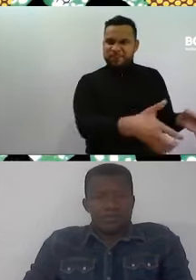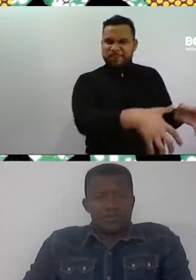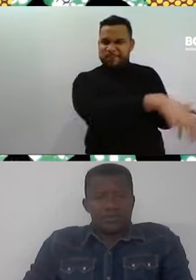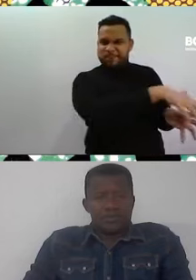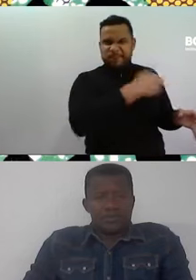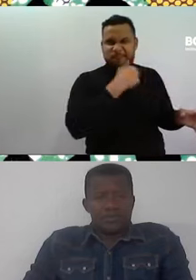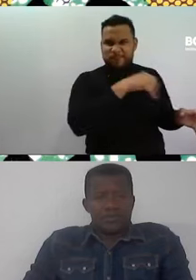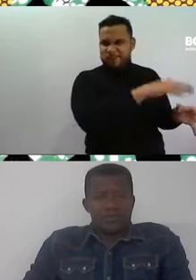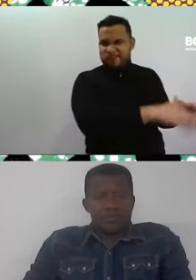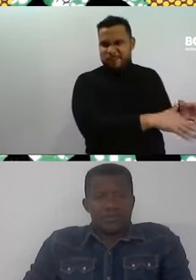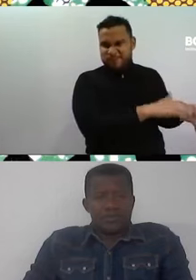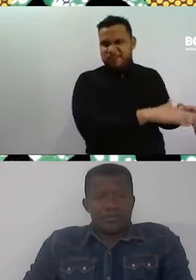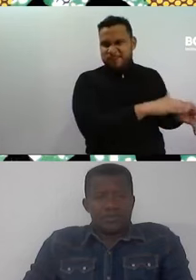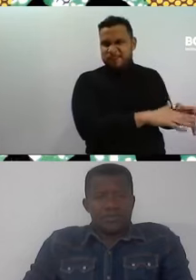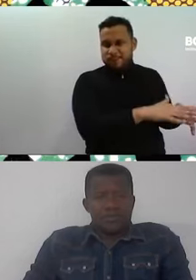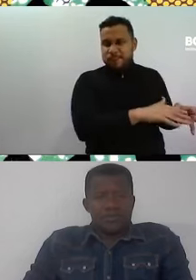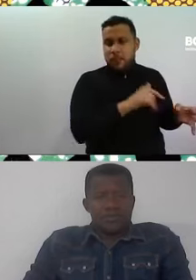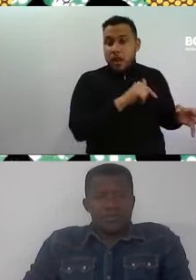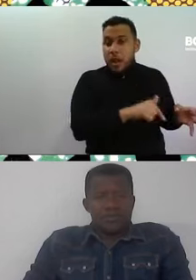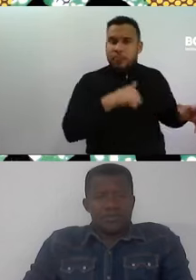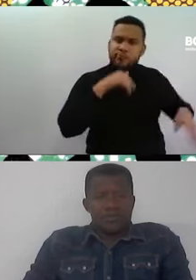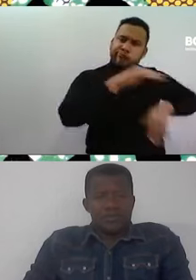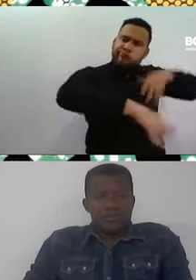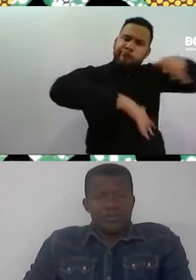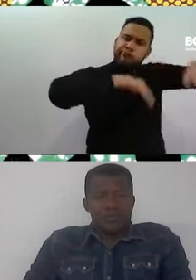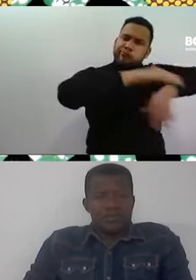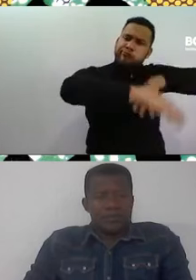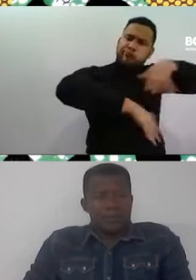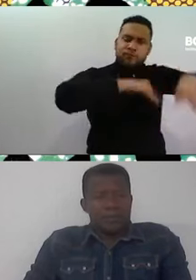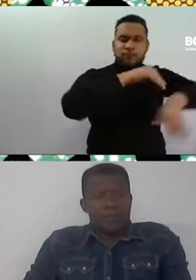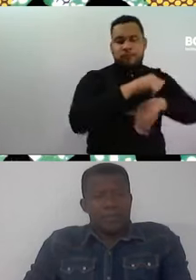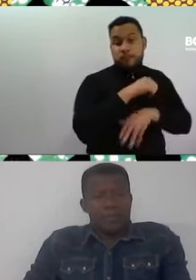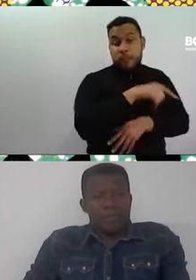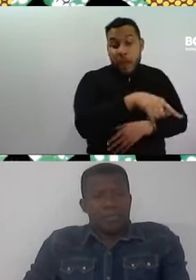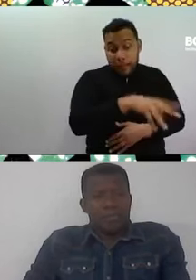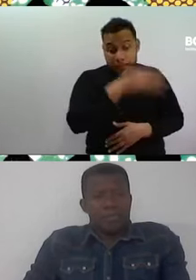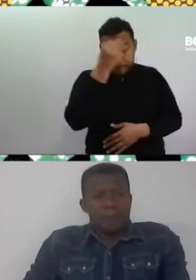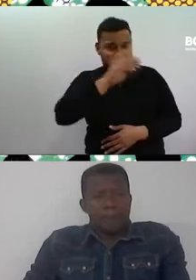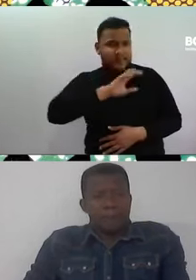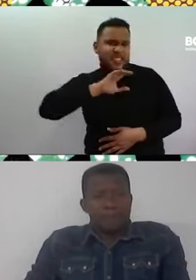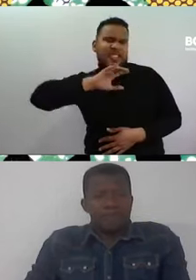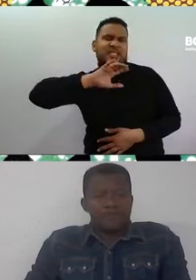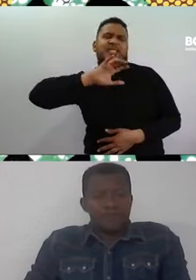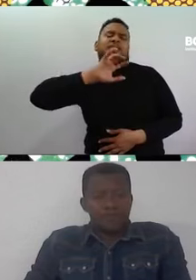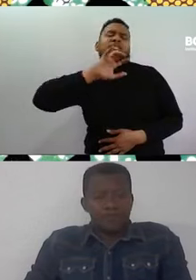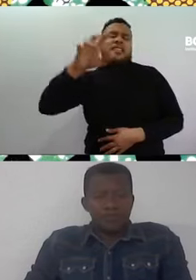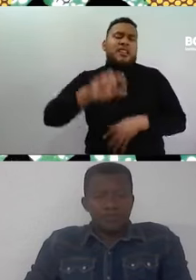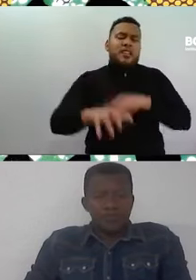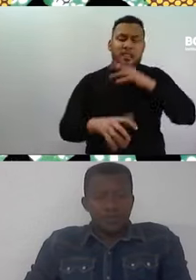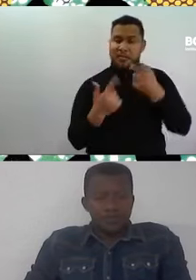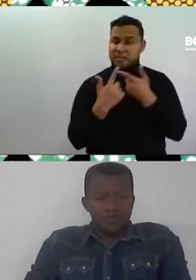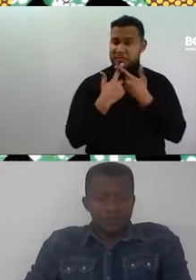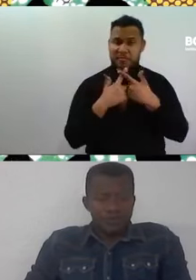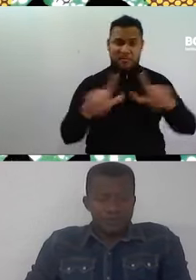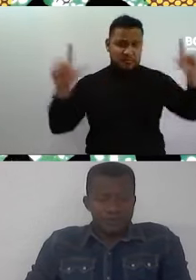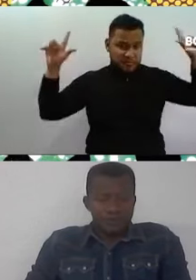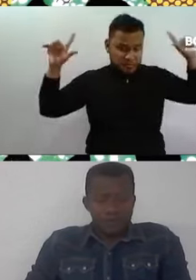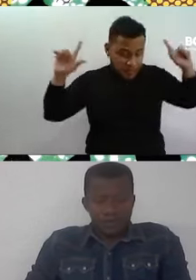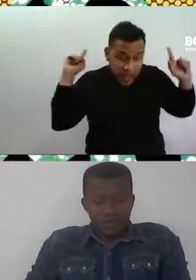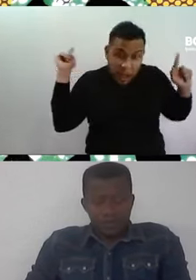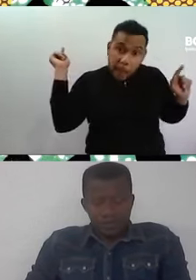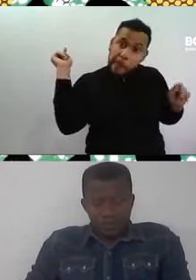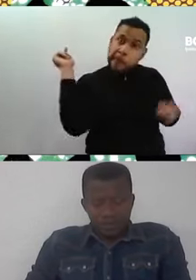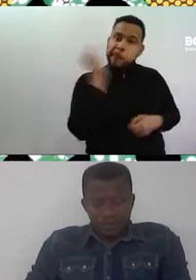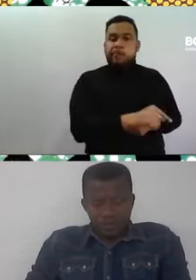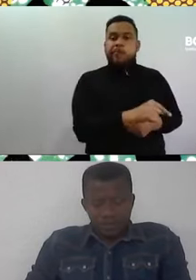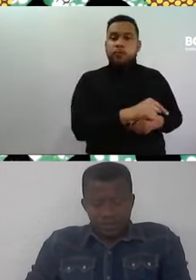Porque ahí aprendiste a nadar. Vas a nadar, vas a gritar, vas a tener toda la libertad que puedas. Porque ahí está el